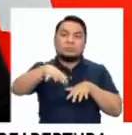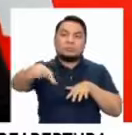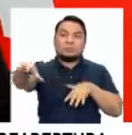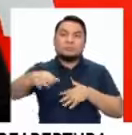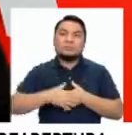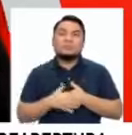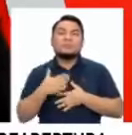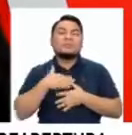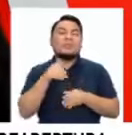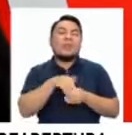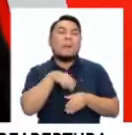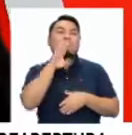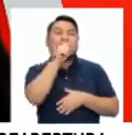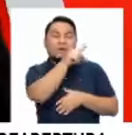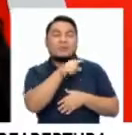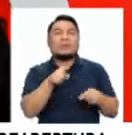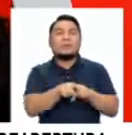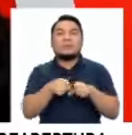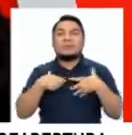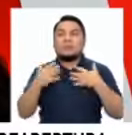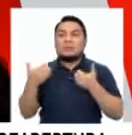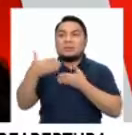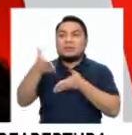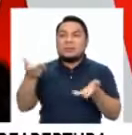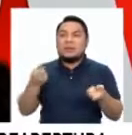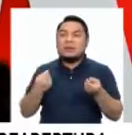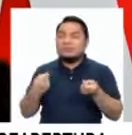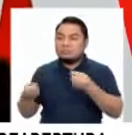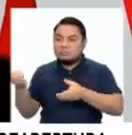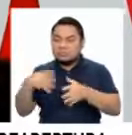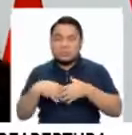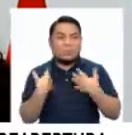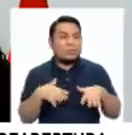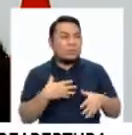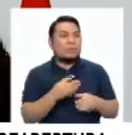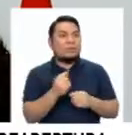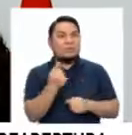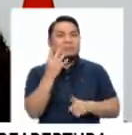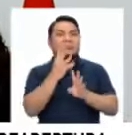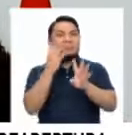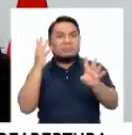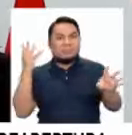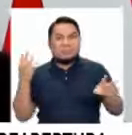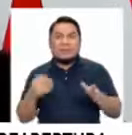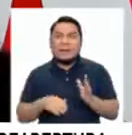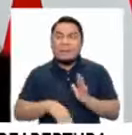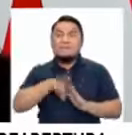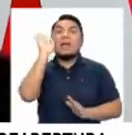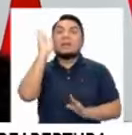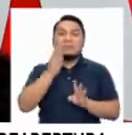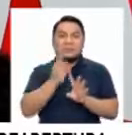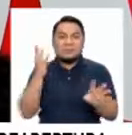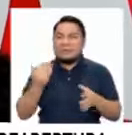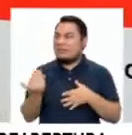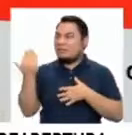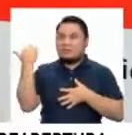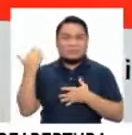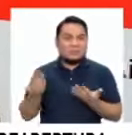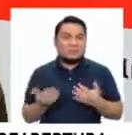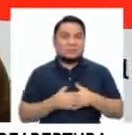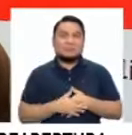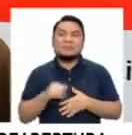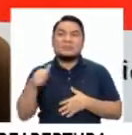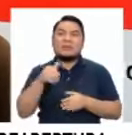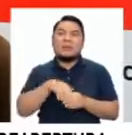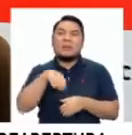banco. También quiero entrar al supermercado. Ya nunca había tanta cola y ahora hay más cola que días anteriores. Al banco